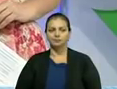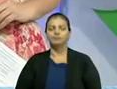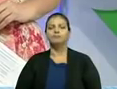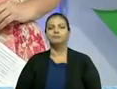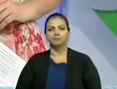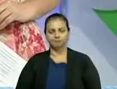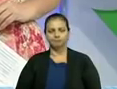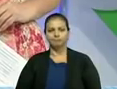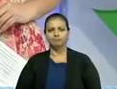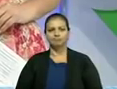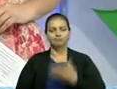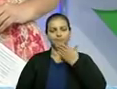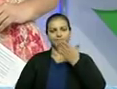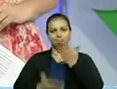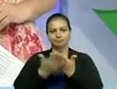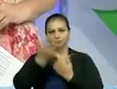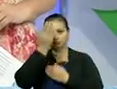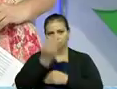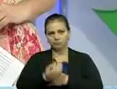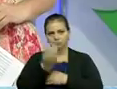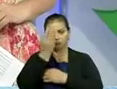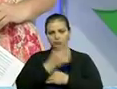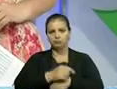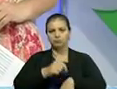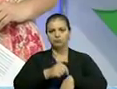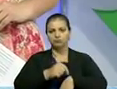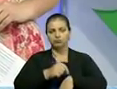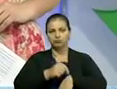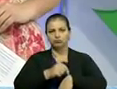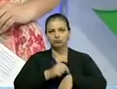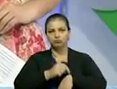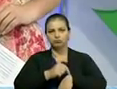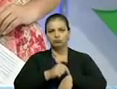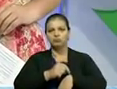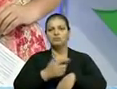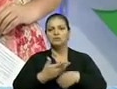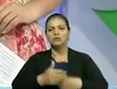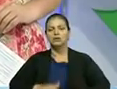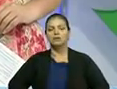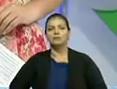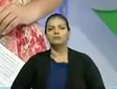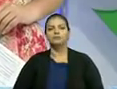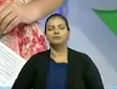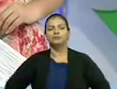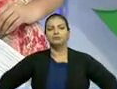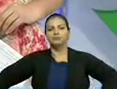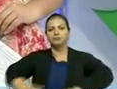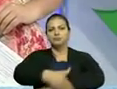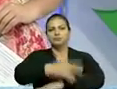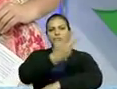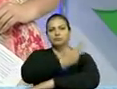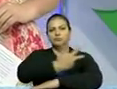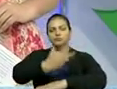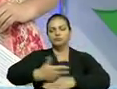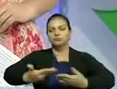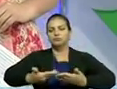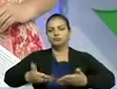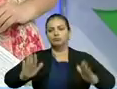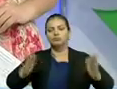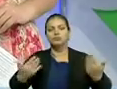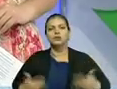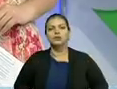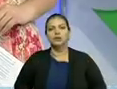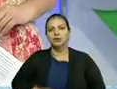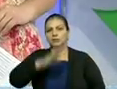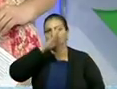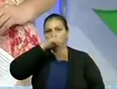Muchas gracias, buenos días. A esa hora de la mañana han habilitado la calle Chimborazo. El personal de la Autoridad de